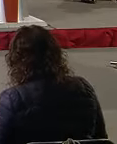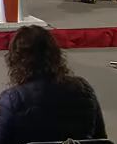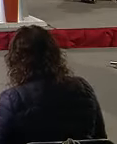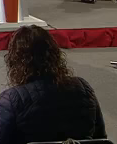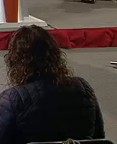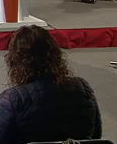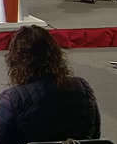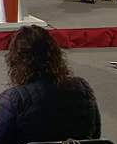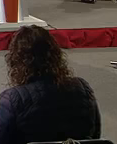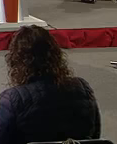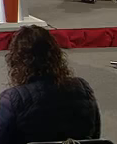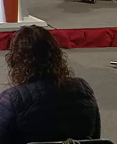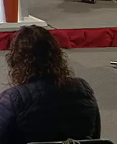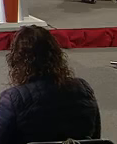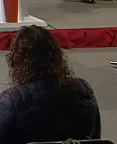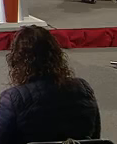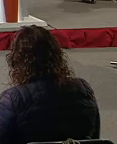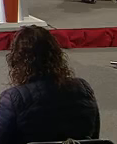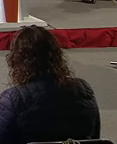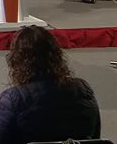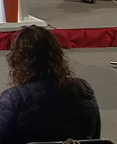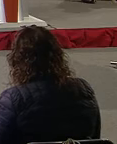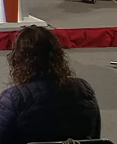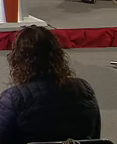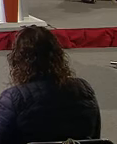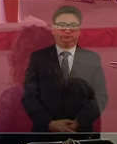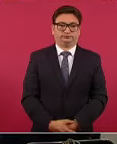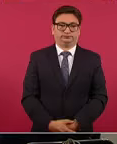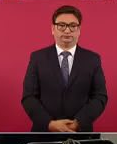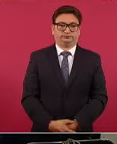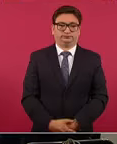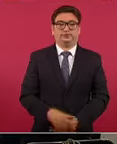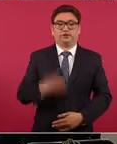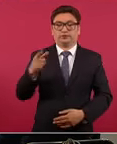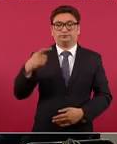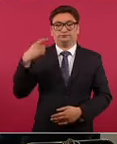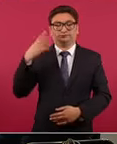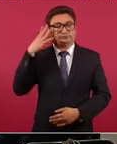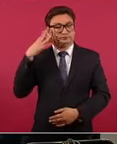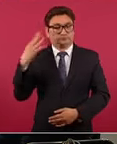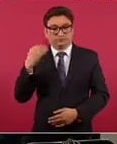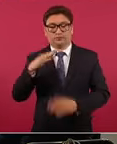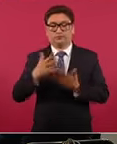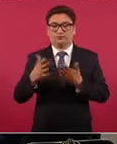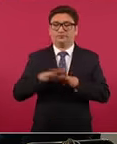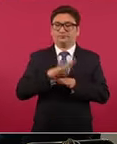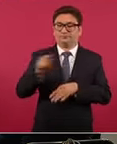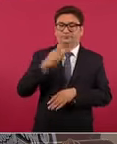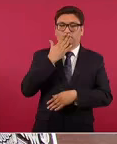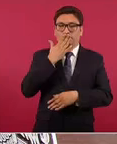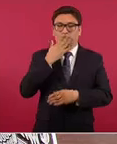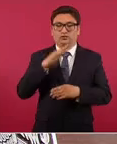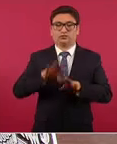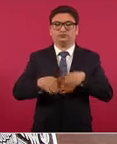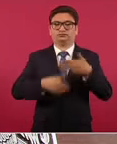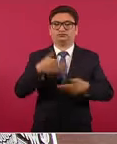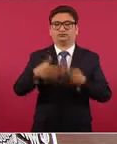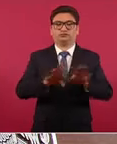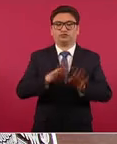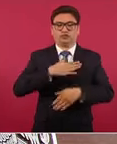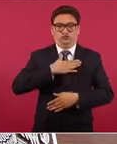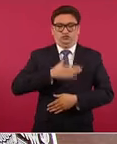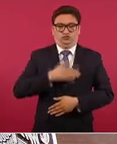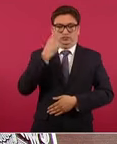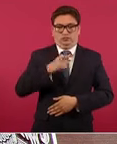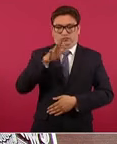gracias y bueno de colima nos pasamos a sonora para presentar los avances del plan de justicia para el pueblo